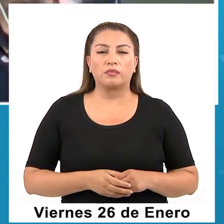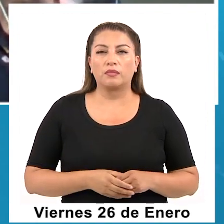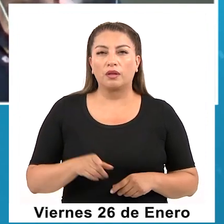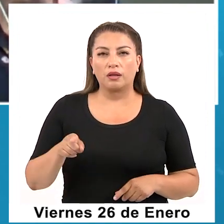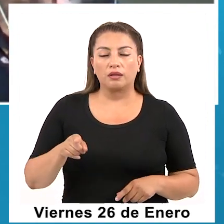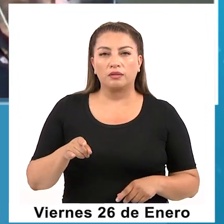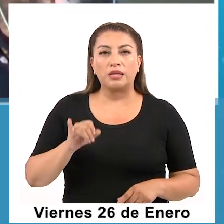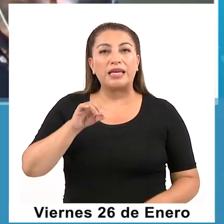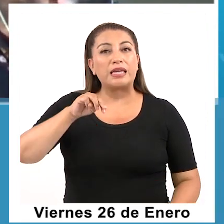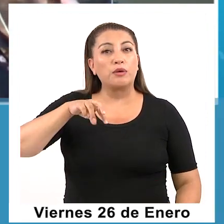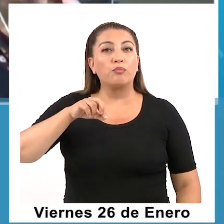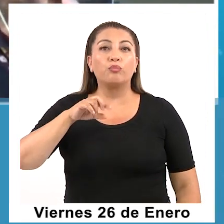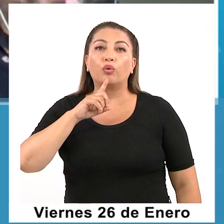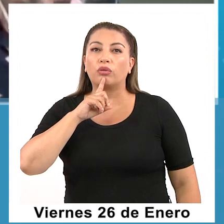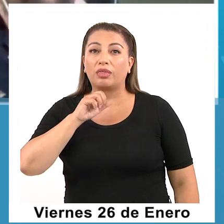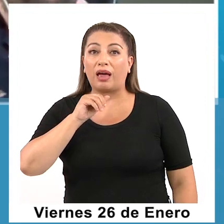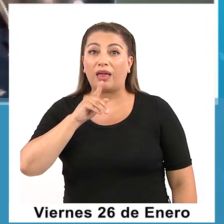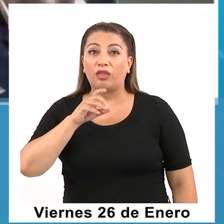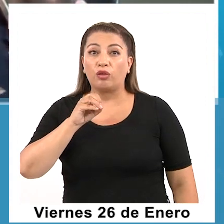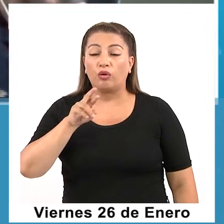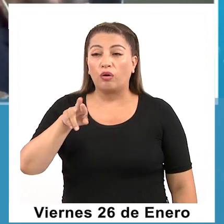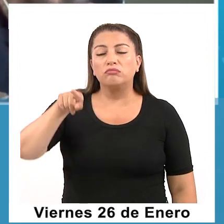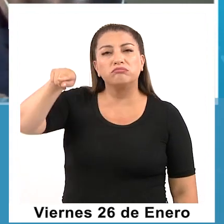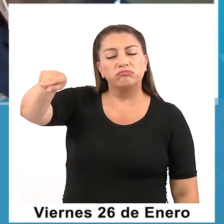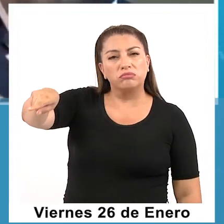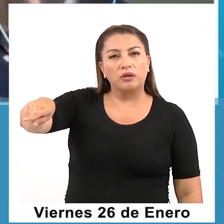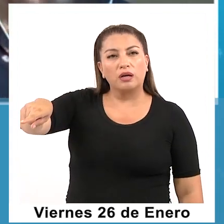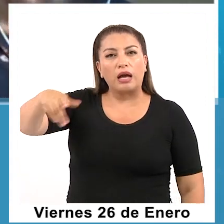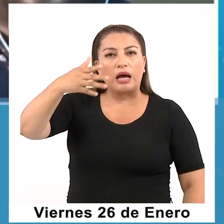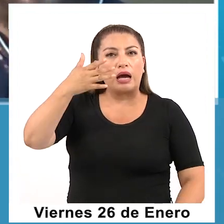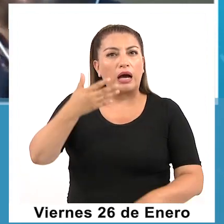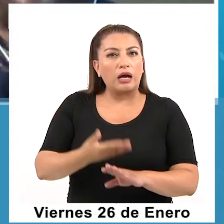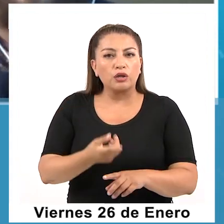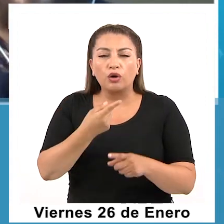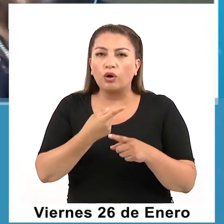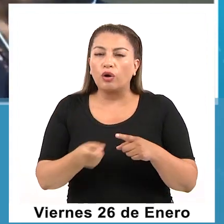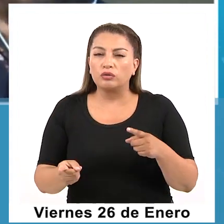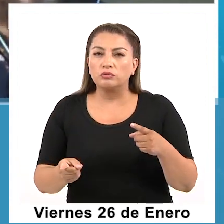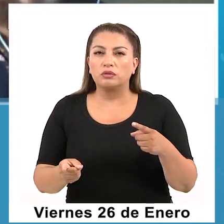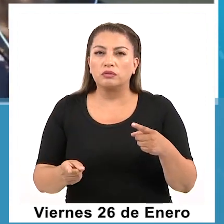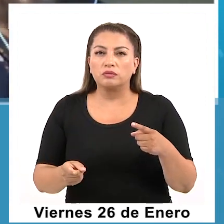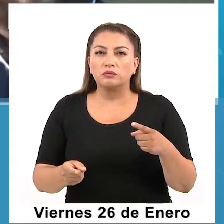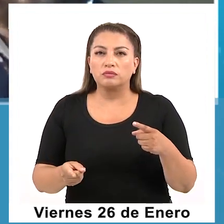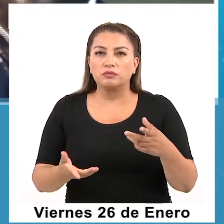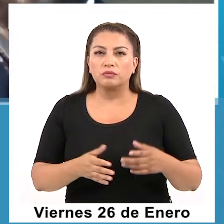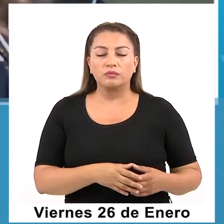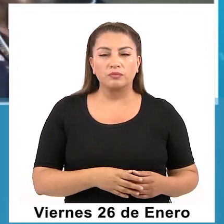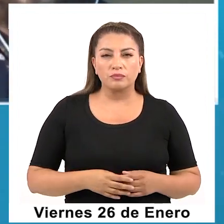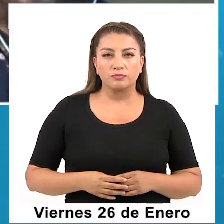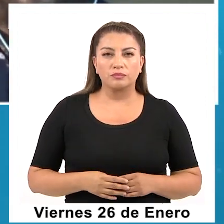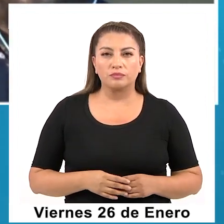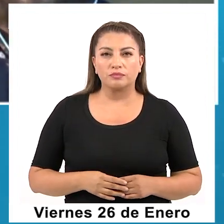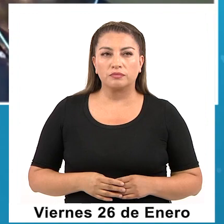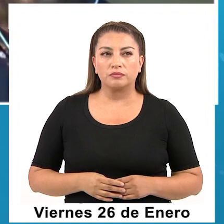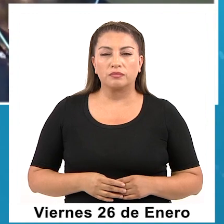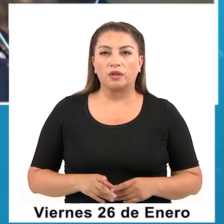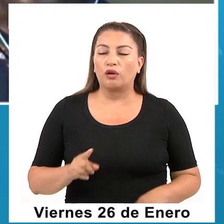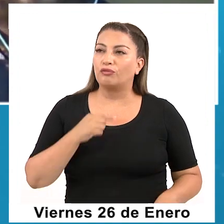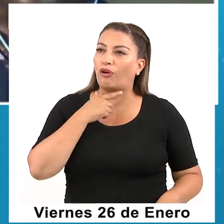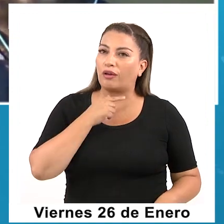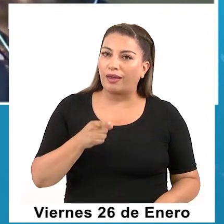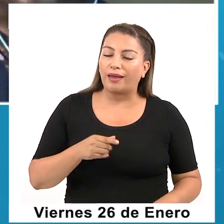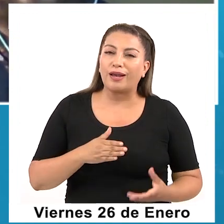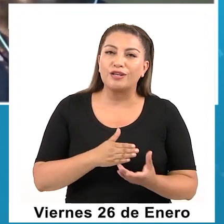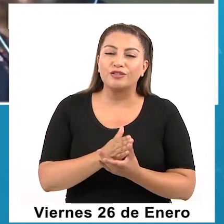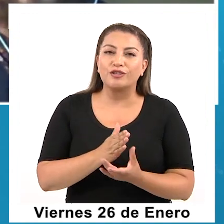más complejas que tiene, pero existen otras también, Otras. otros ribetes en el fondo, y no olvidemos que el